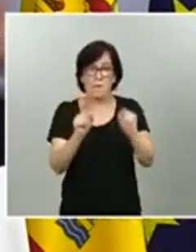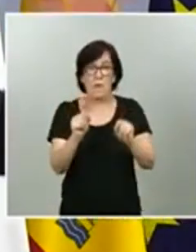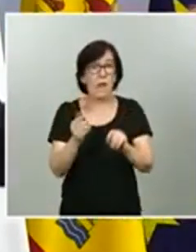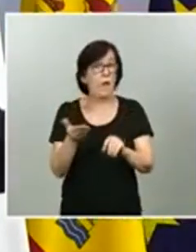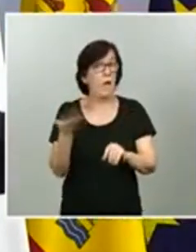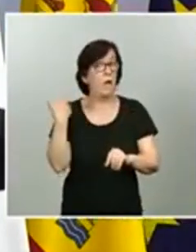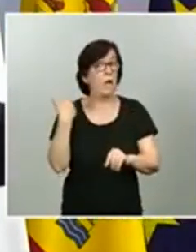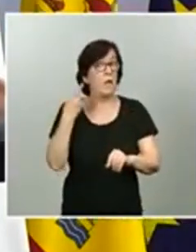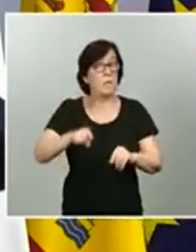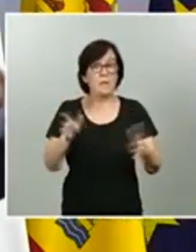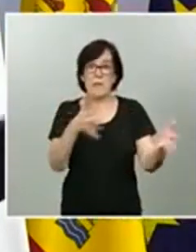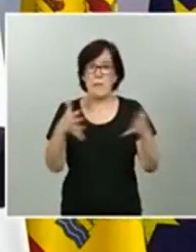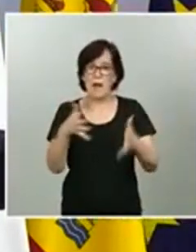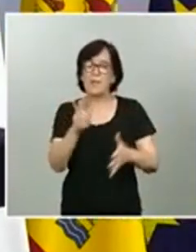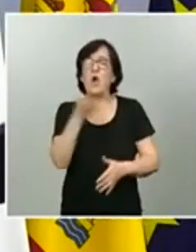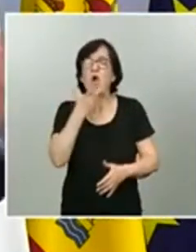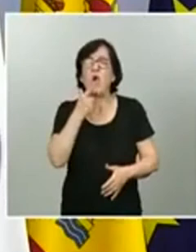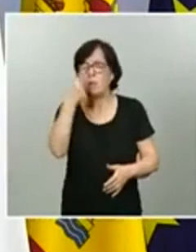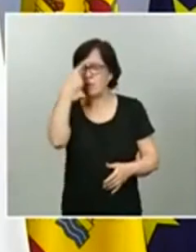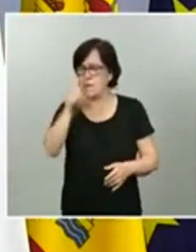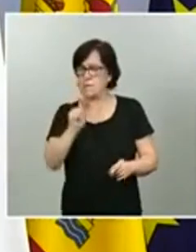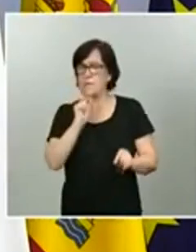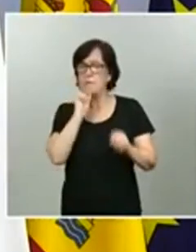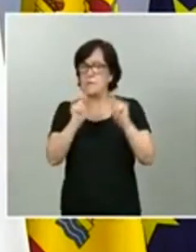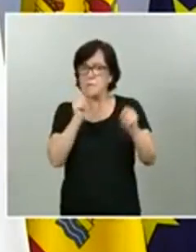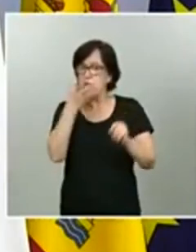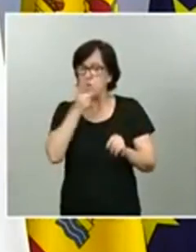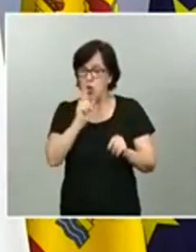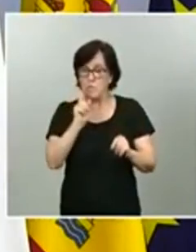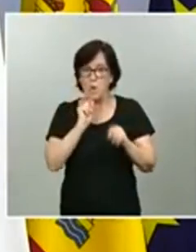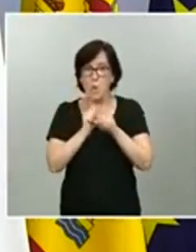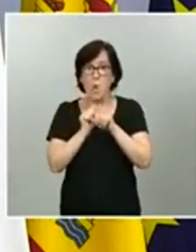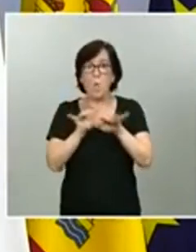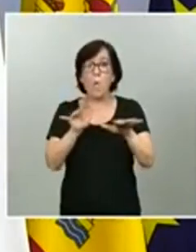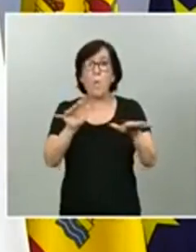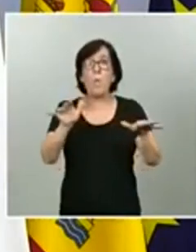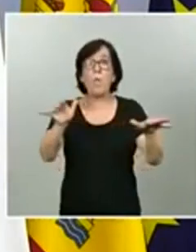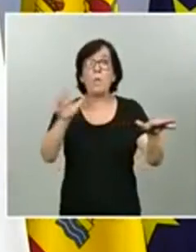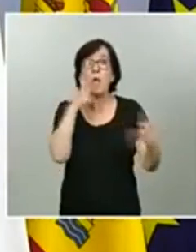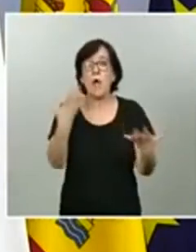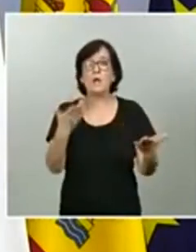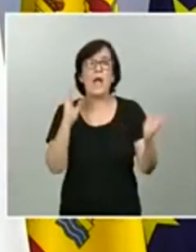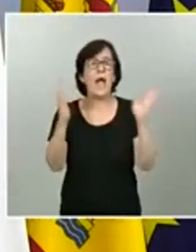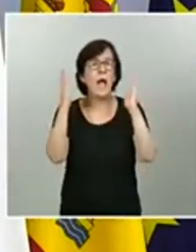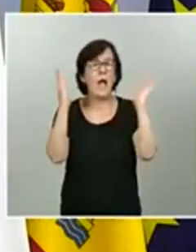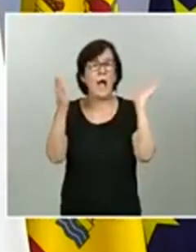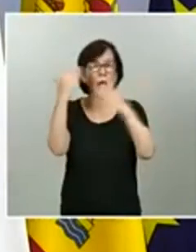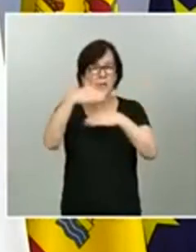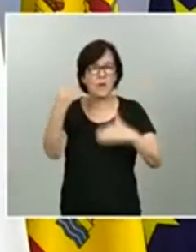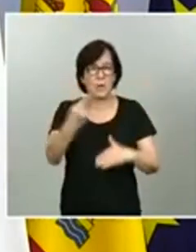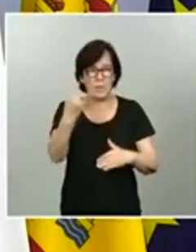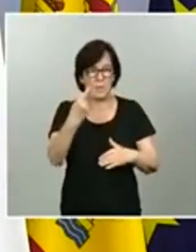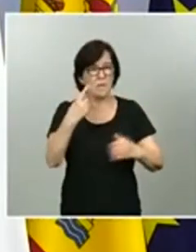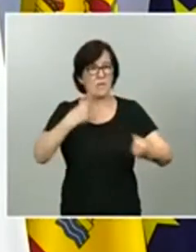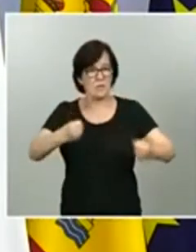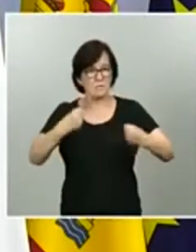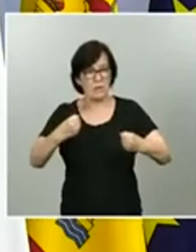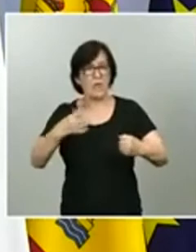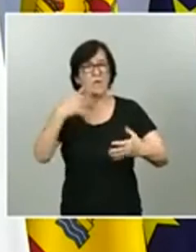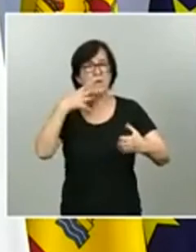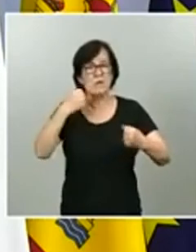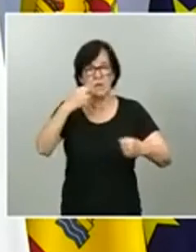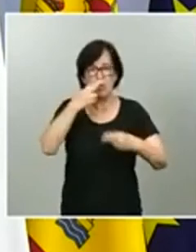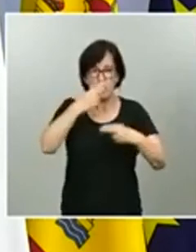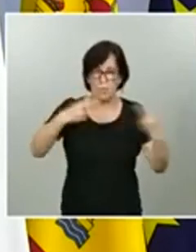No conocíamos el virus, sufrimos una invasión. Ahora la atención primaria está fortalecida, los sistemas de salud pública están fortalecidos y, por